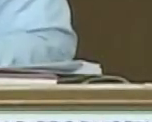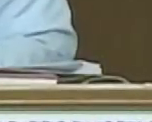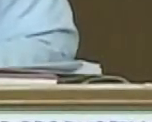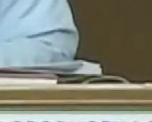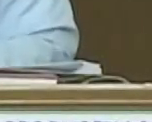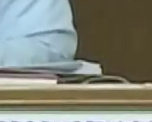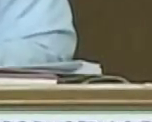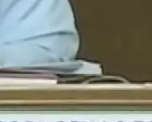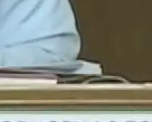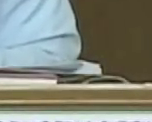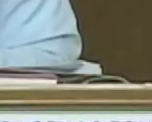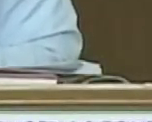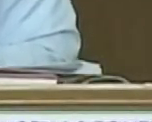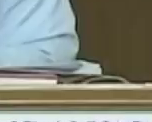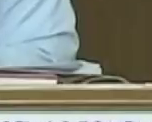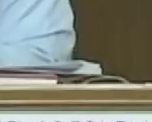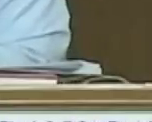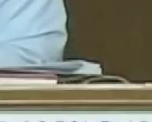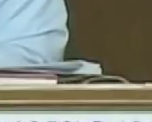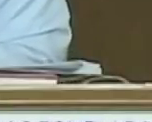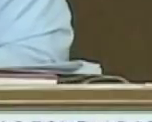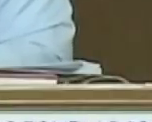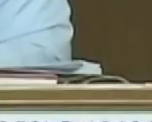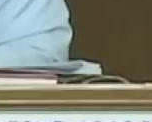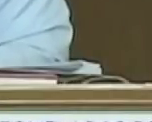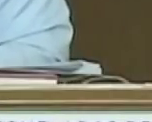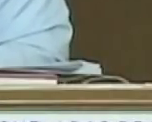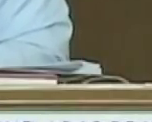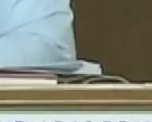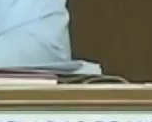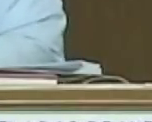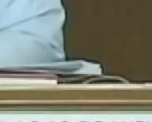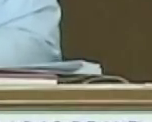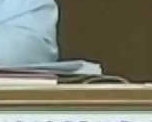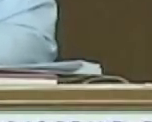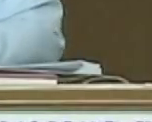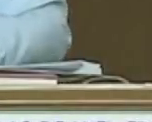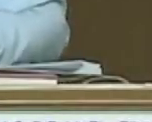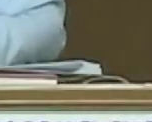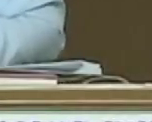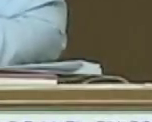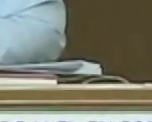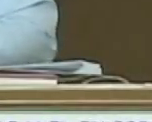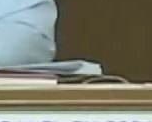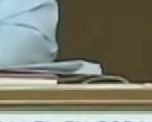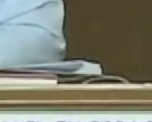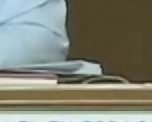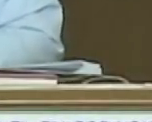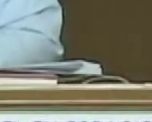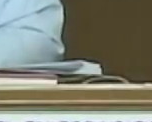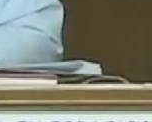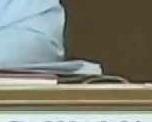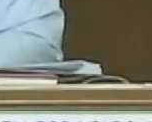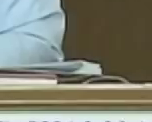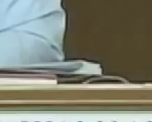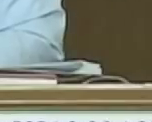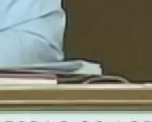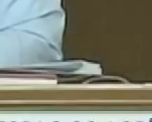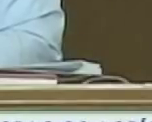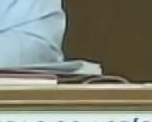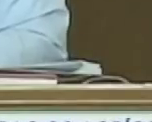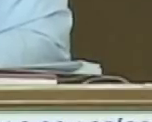otras cosas, pero hay que hacerle reconocimiento a la gente en vida, porque es parte de la satisfacción del deber cumplido, ¿no? El que se